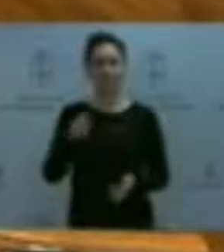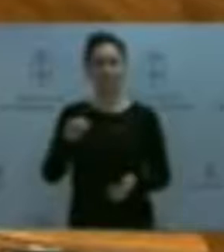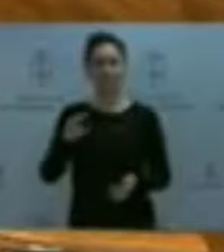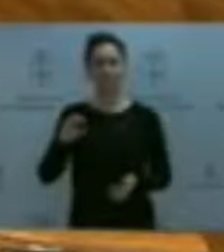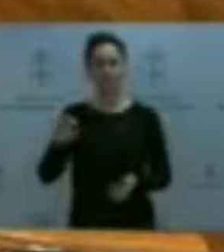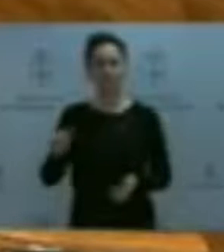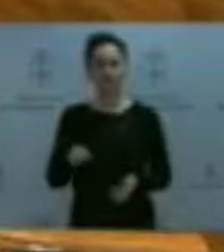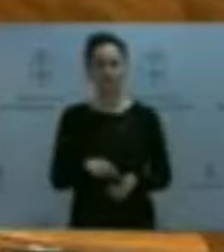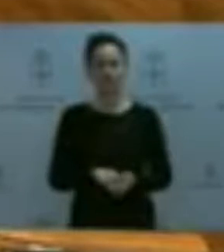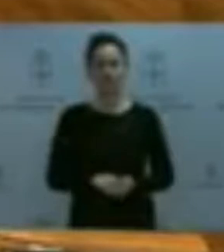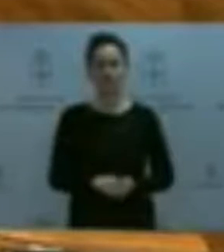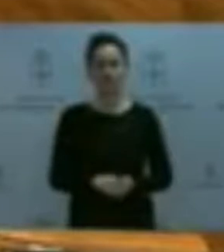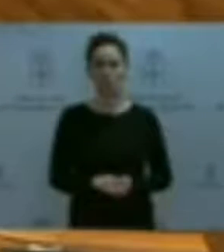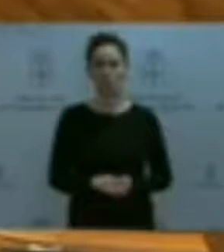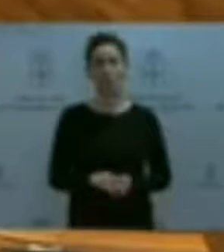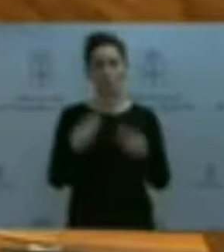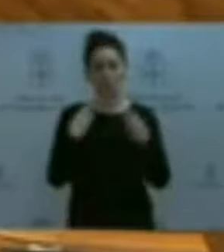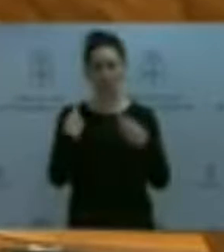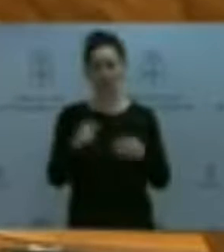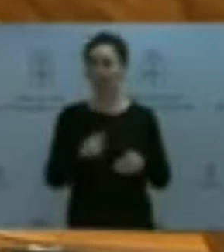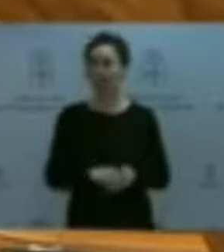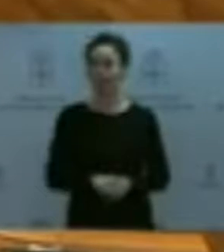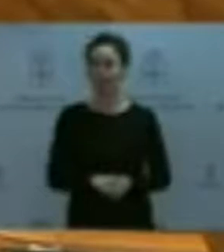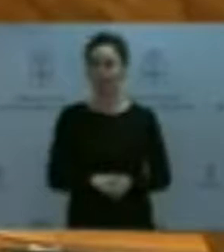presidente. Buenos días.